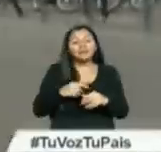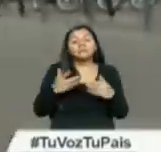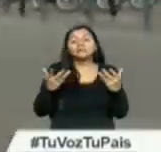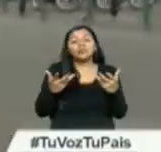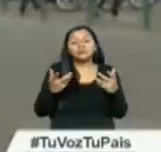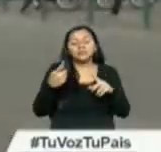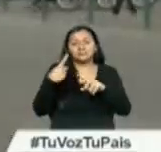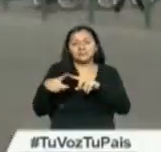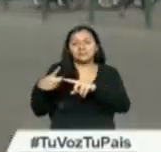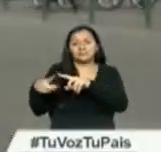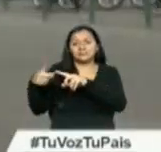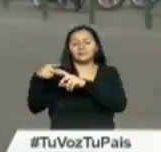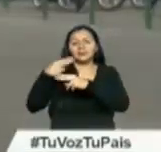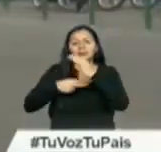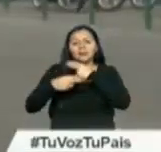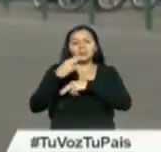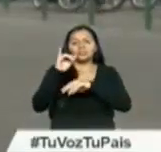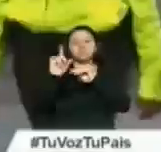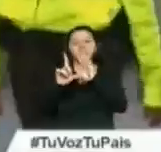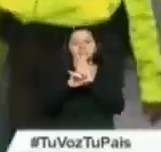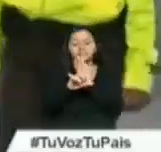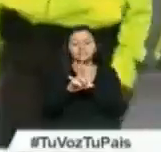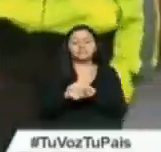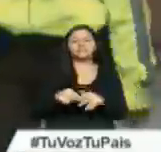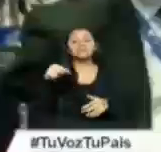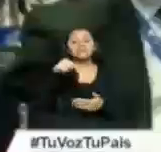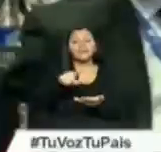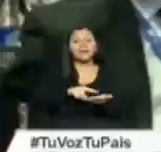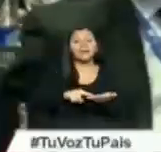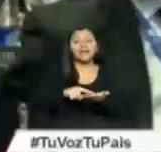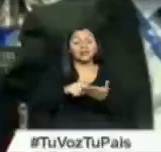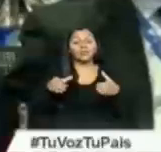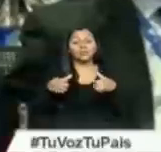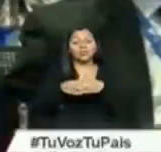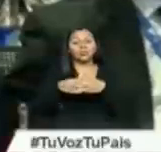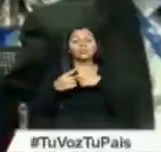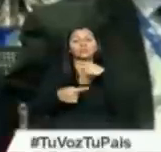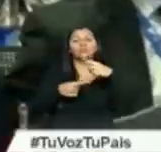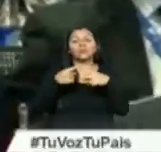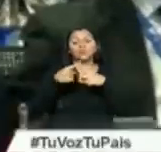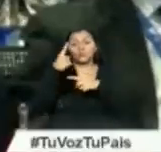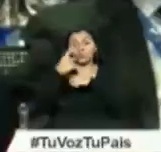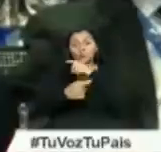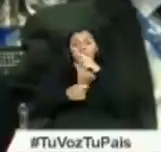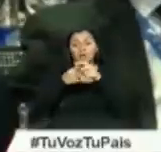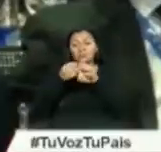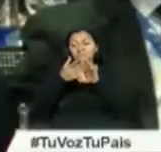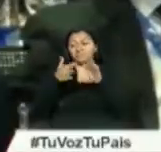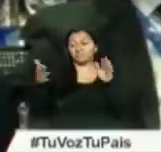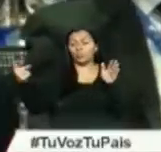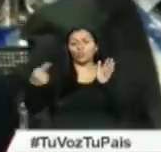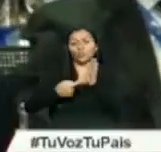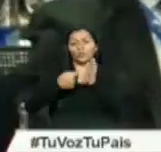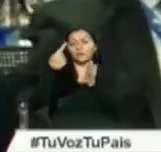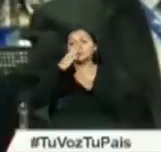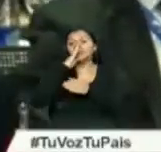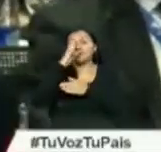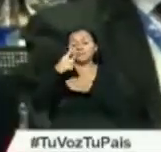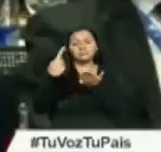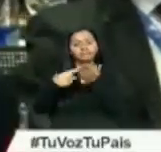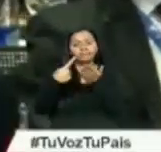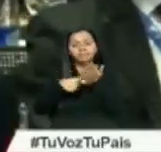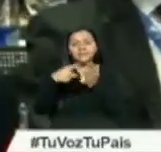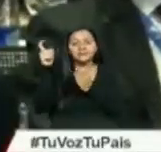una amplia gama de mercados ilícitos. Esta reunión, que se efectúa una vez al año, determina los recursos necesarios para la